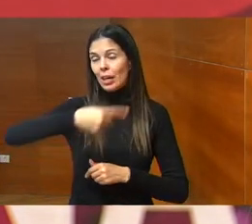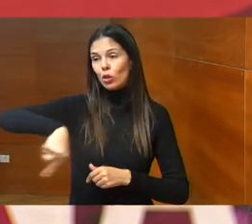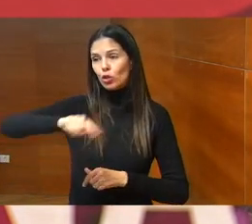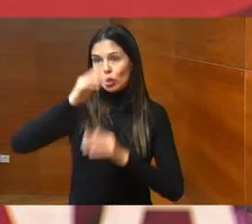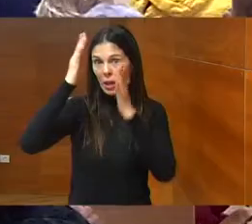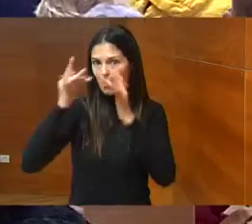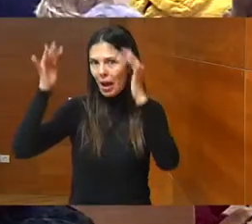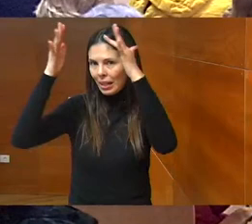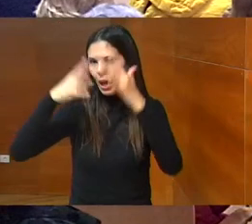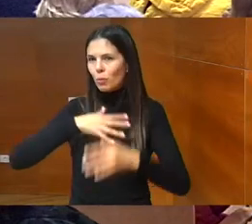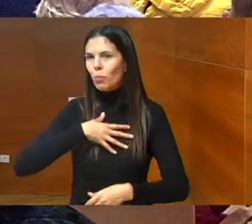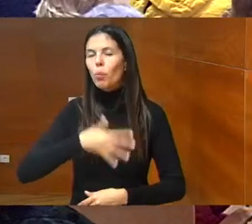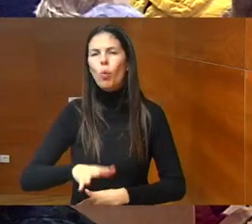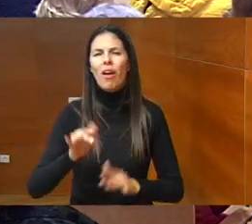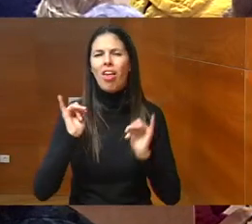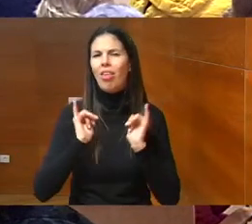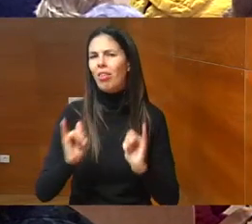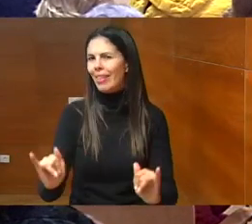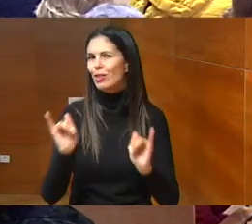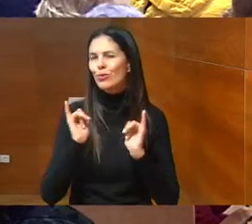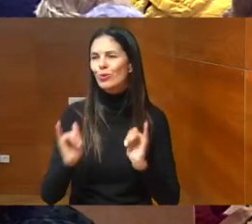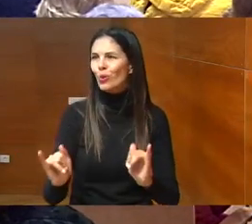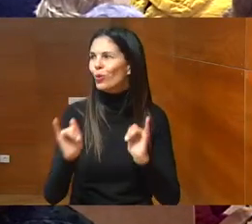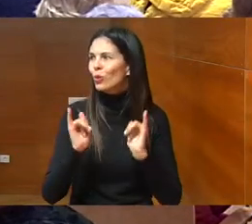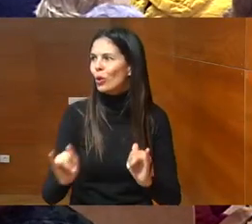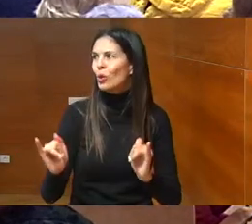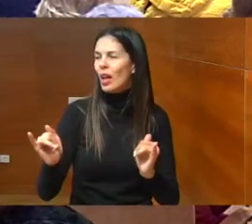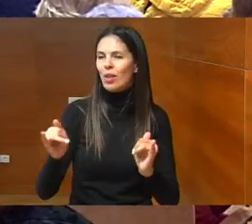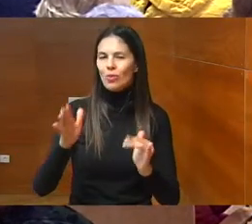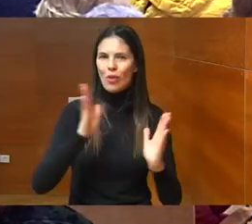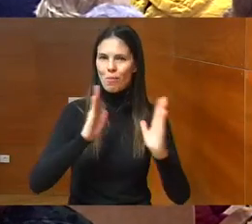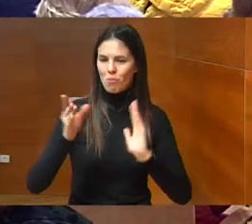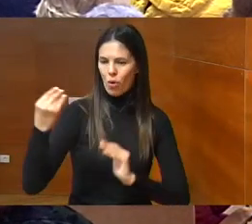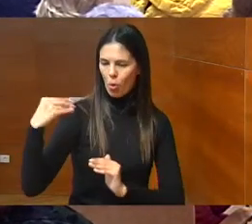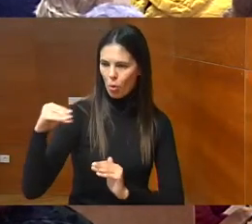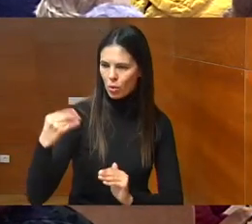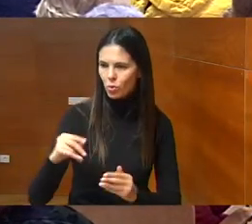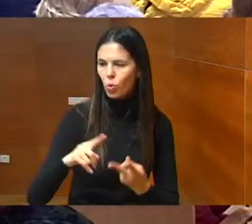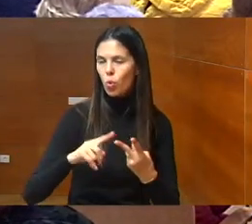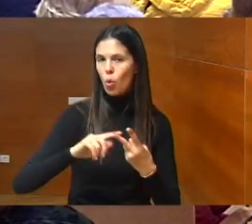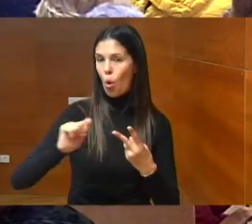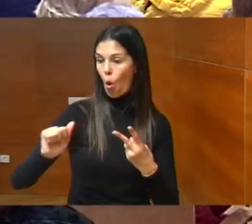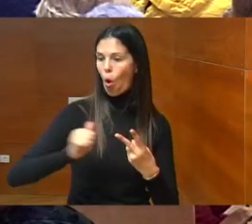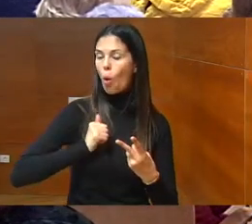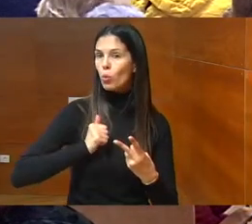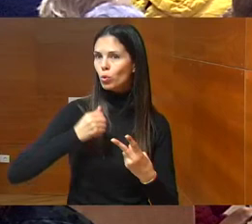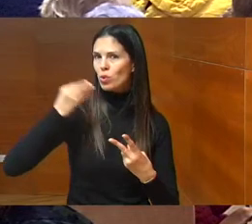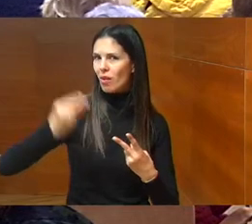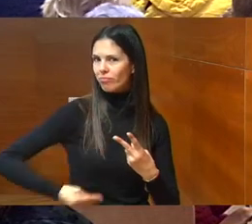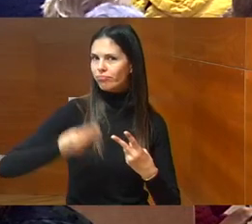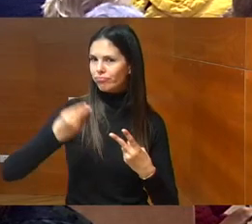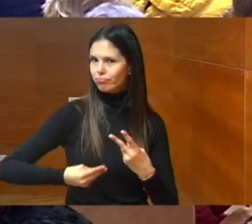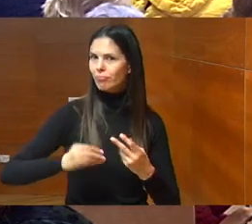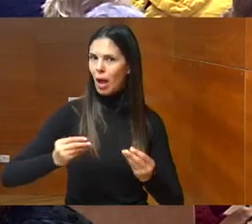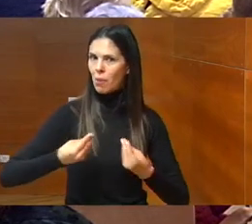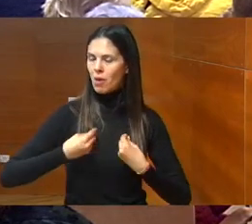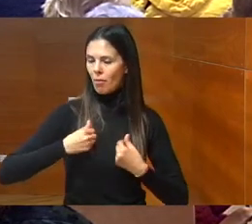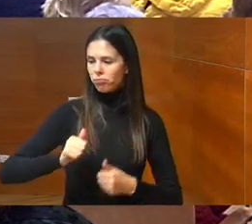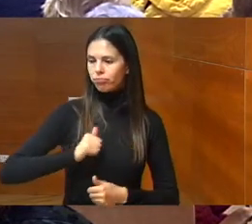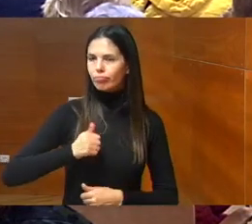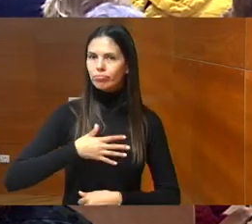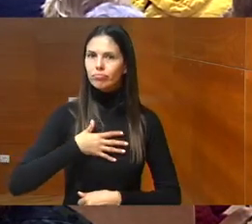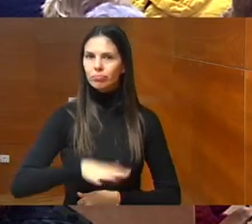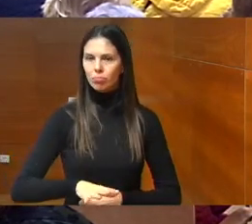pues disfrutando máximo las juventudes das oportunidades excepcionales que le brindó a